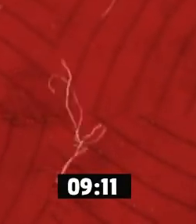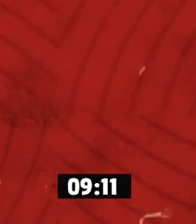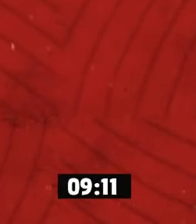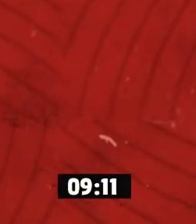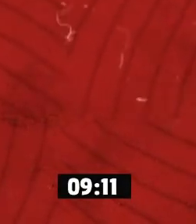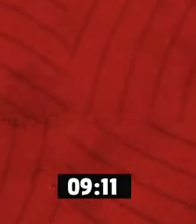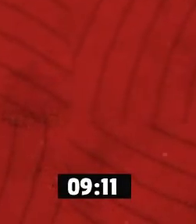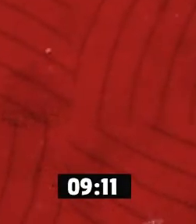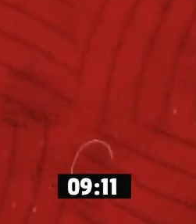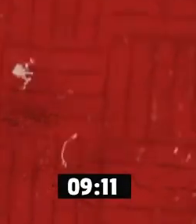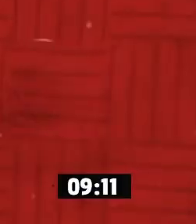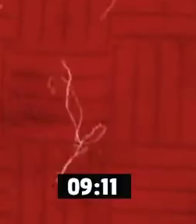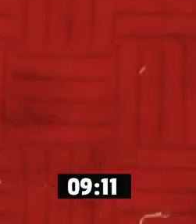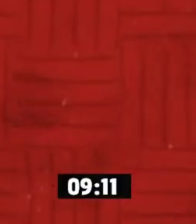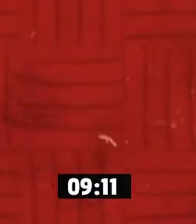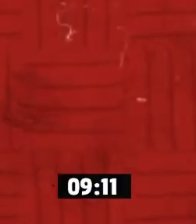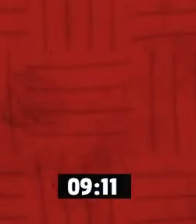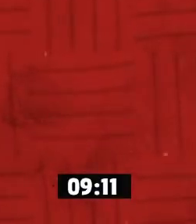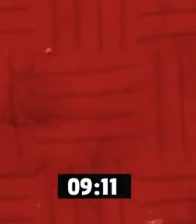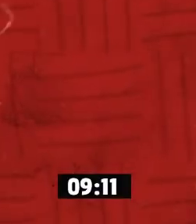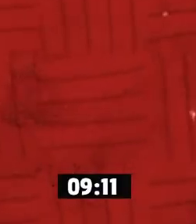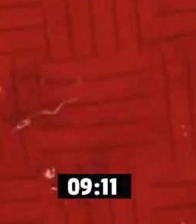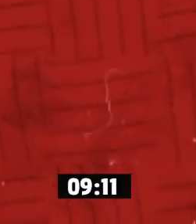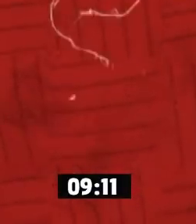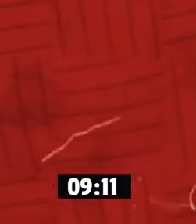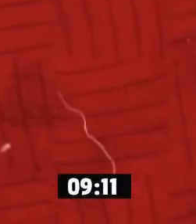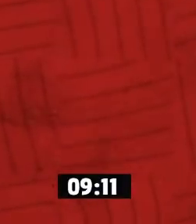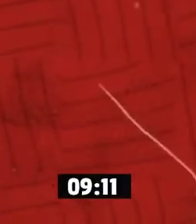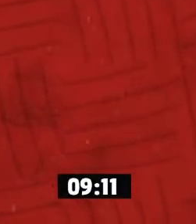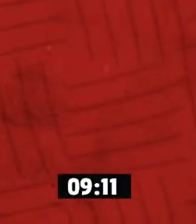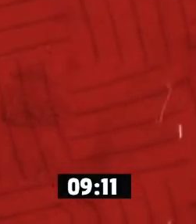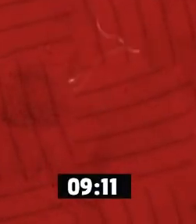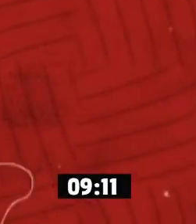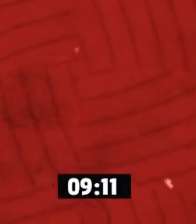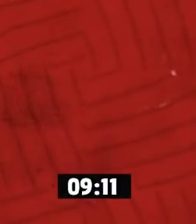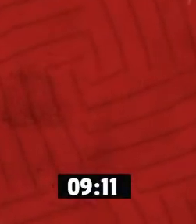side. Oh, when times get